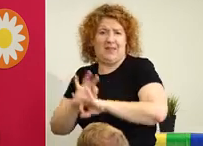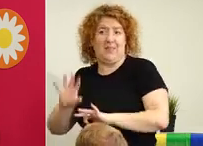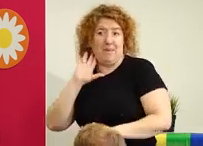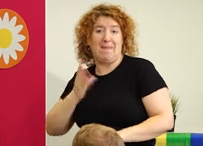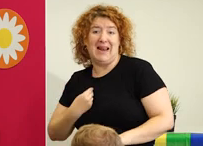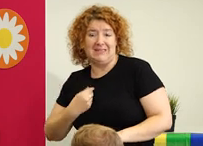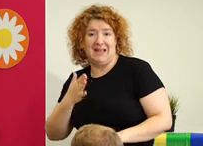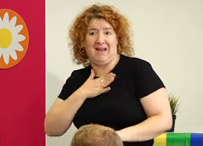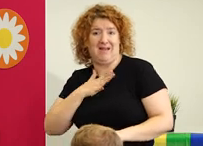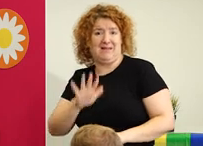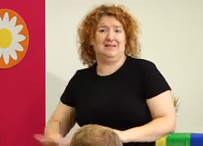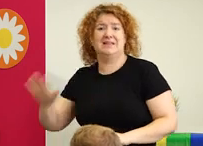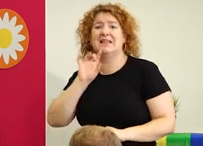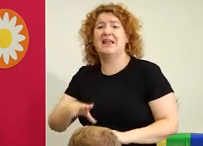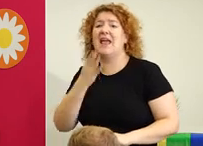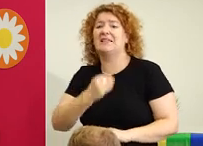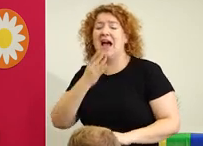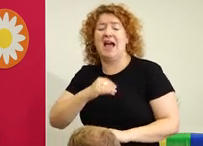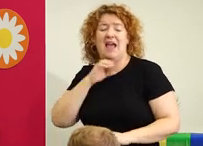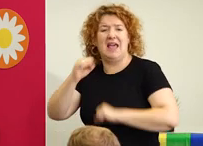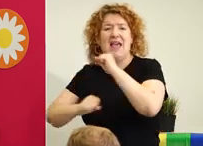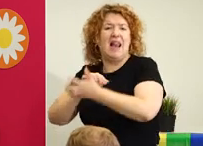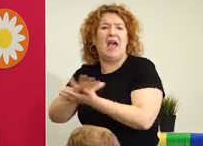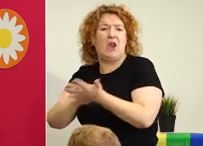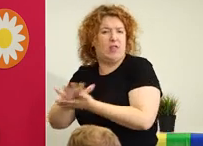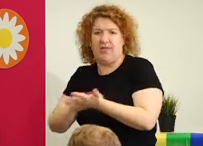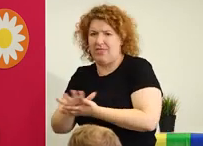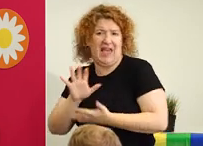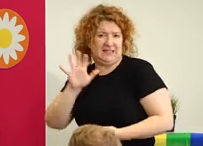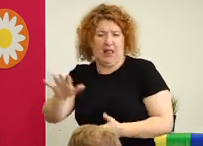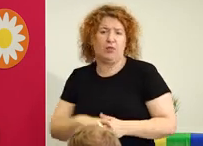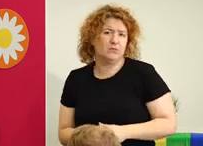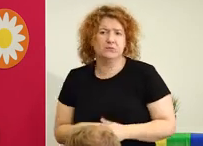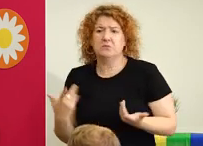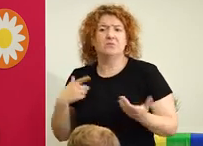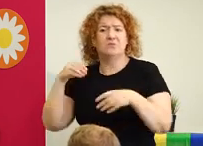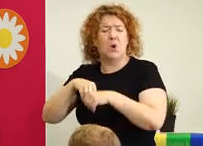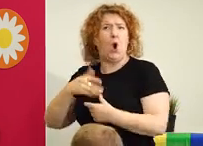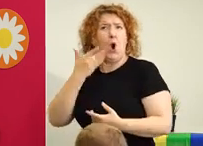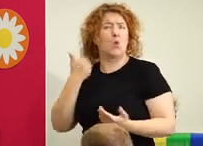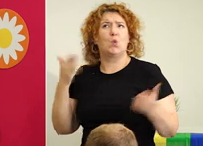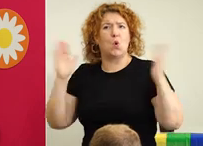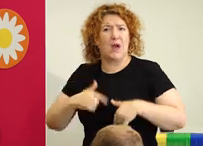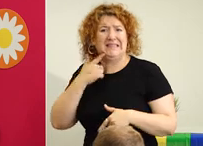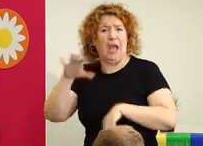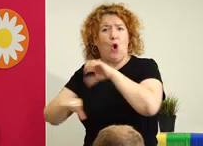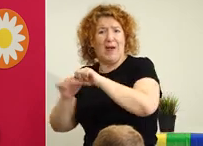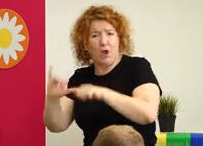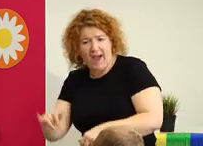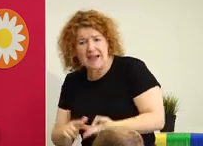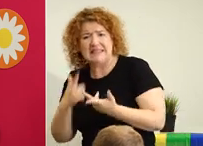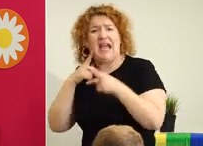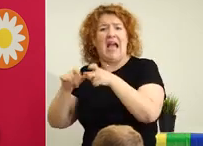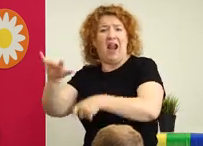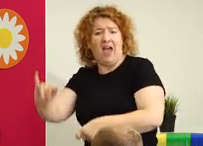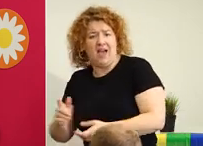territorio palestino a manos del Estado genocida de Israel. No hay orgullo en el genocidio, no hay orgullo en la ocupación, no hay orgullo en la guerra. Y